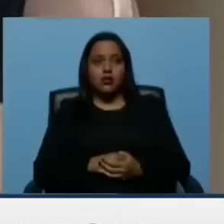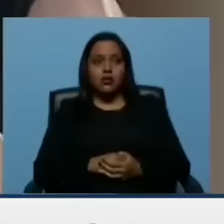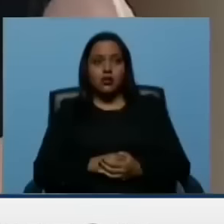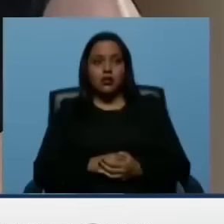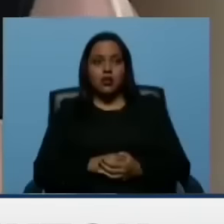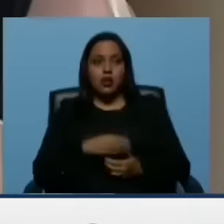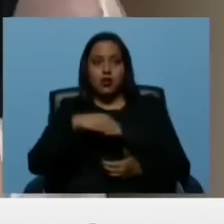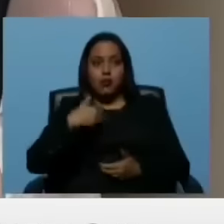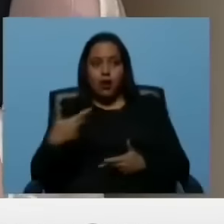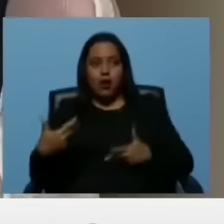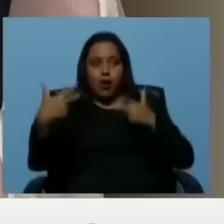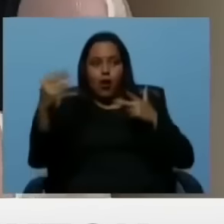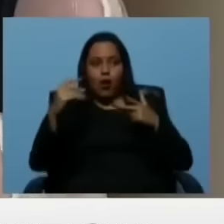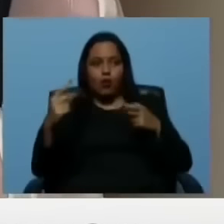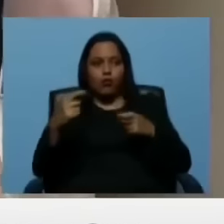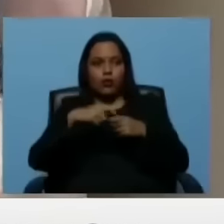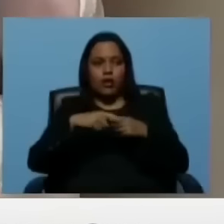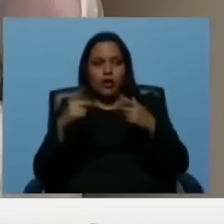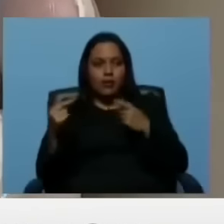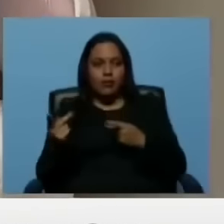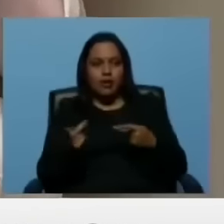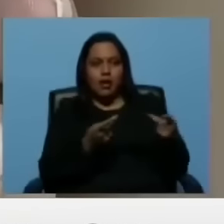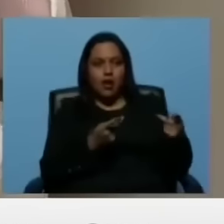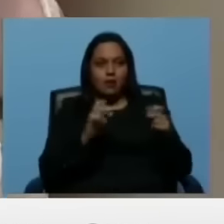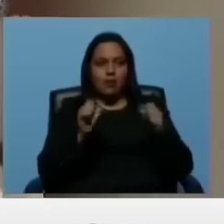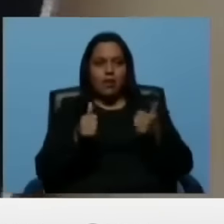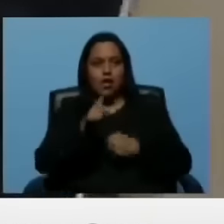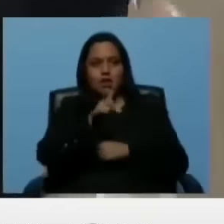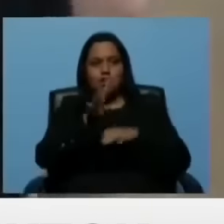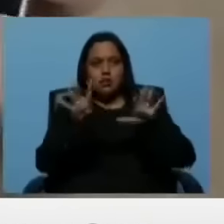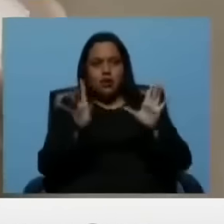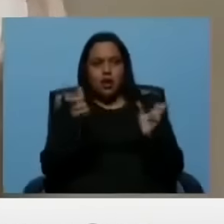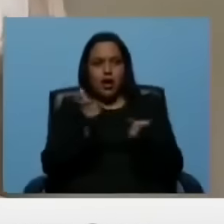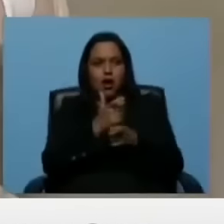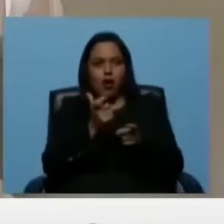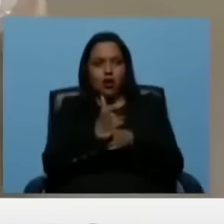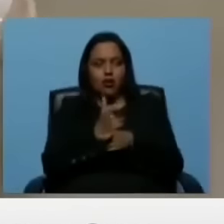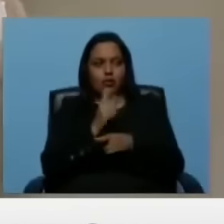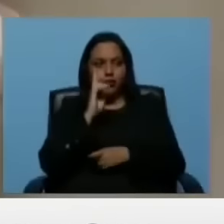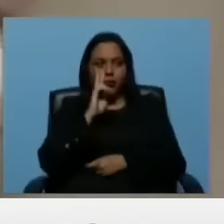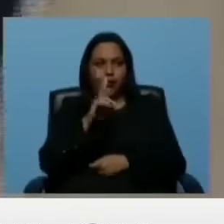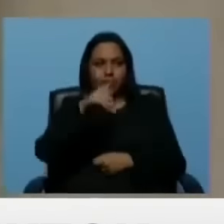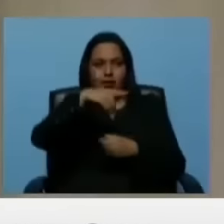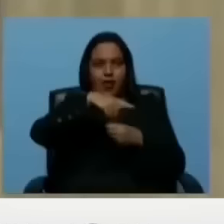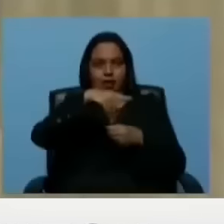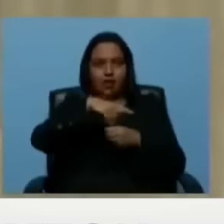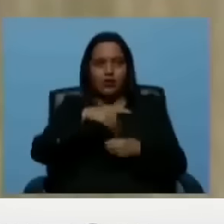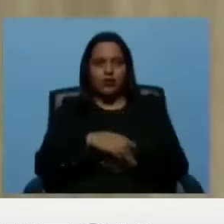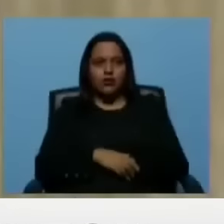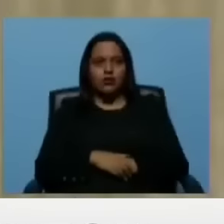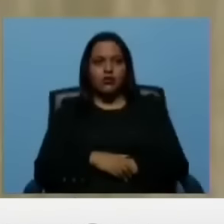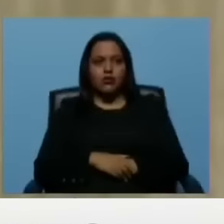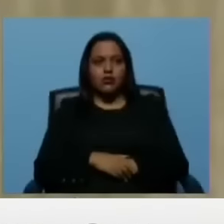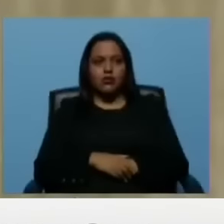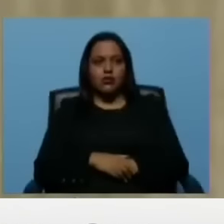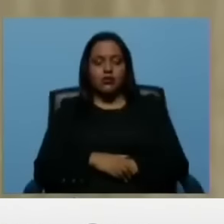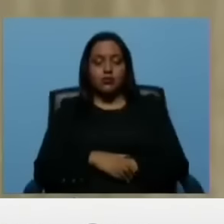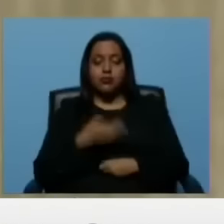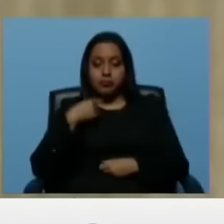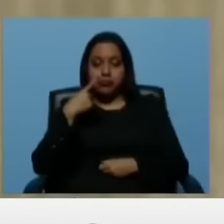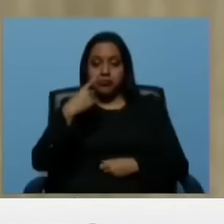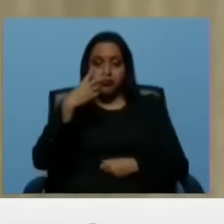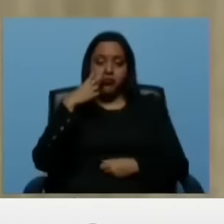y ha dicho y ha confirmado el fallecimiento de 25 personas durante estas protestas. Y ahí está la relevancia, ¿no? Si uno